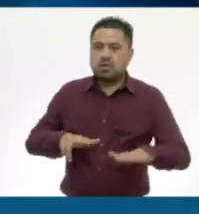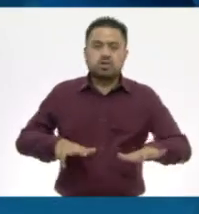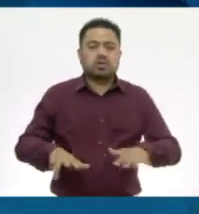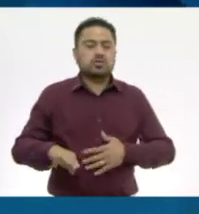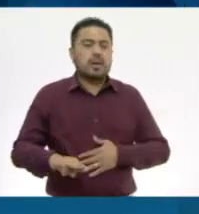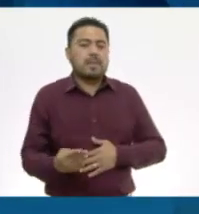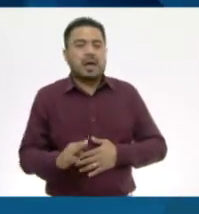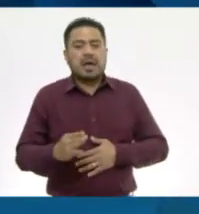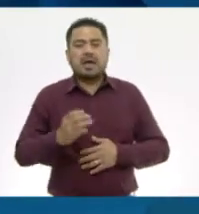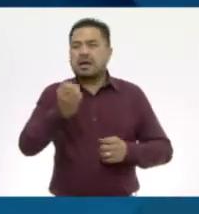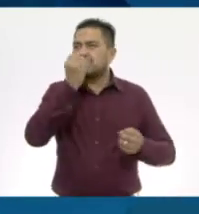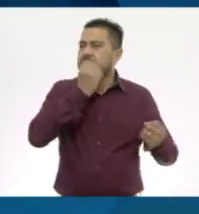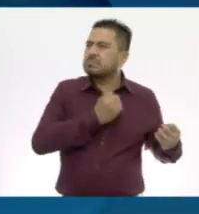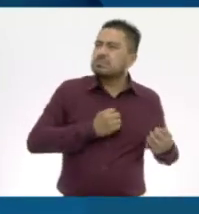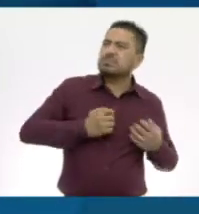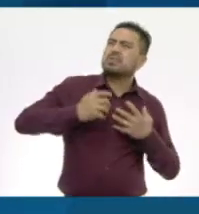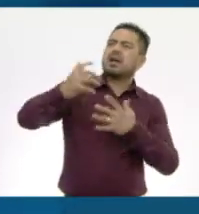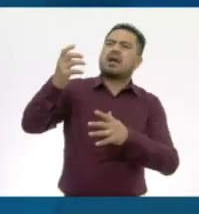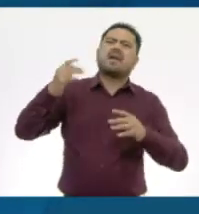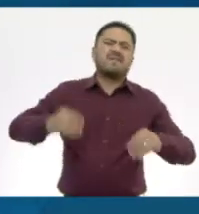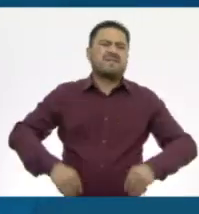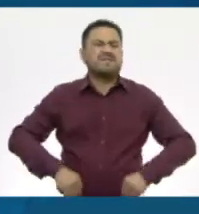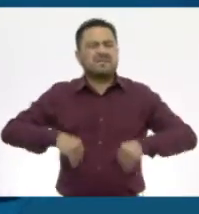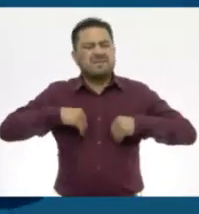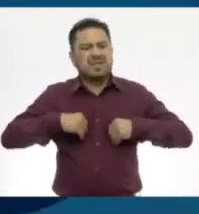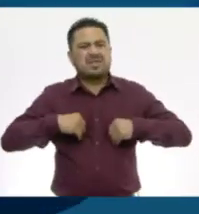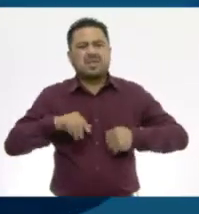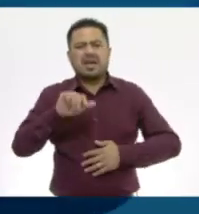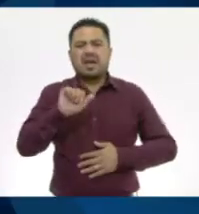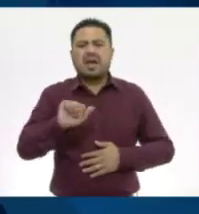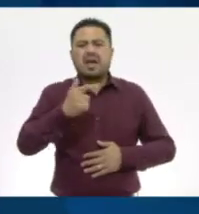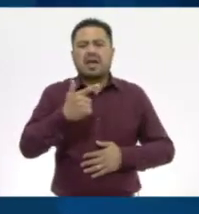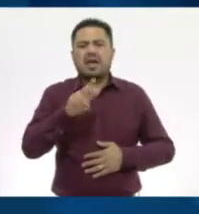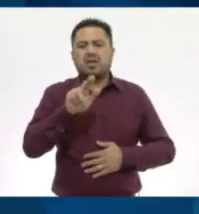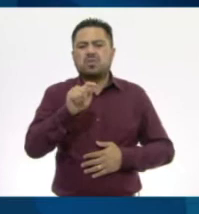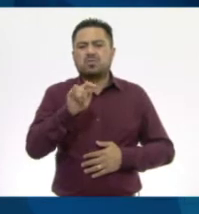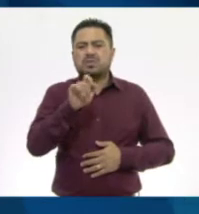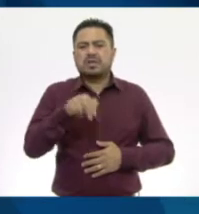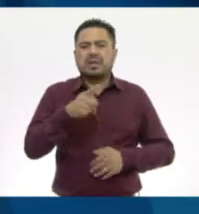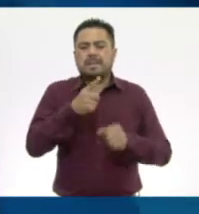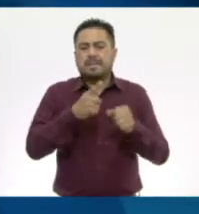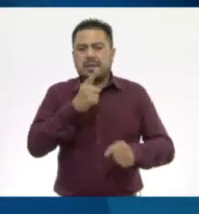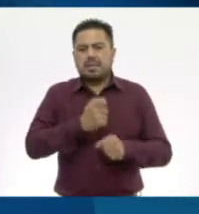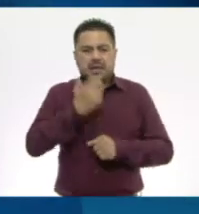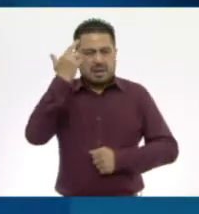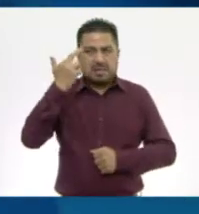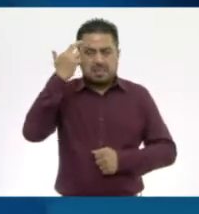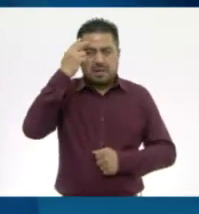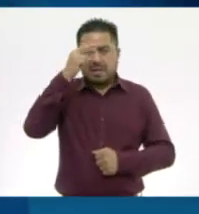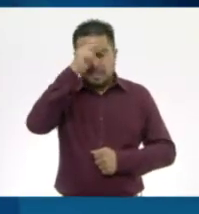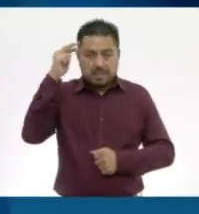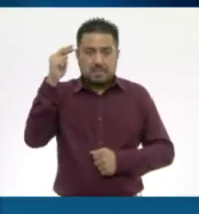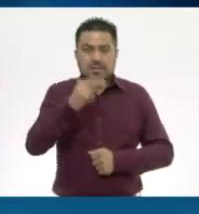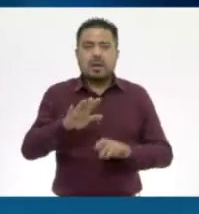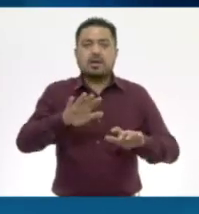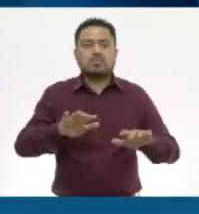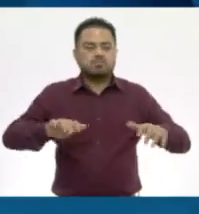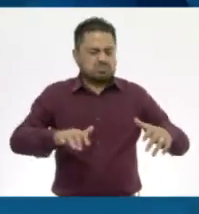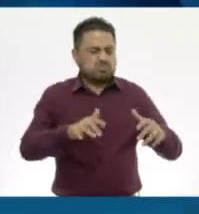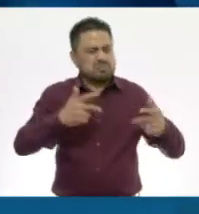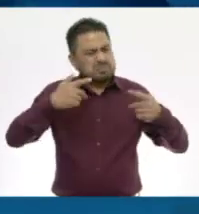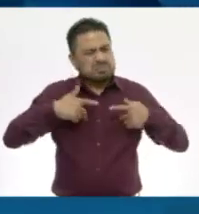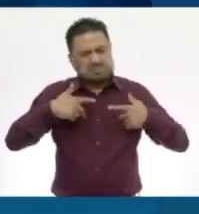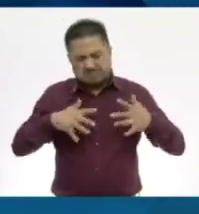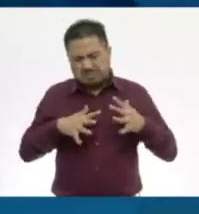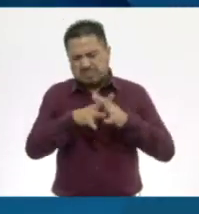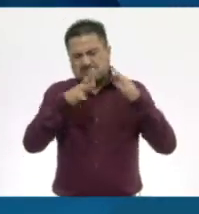mayo al grito de ¡Viva Agustín I, emperador de México! Entre el alboroto popular